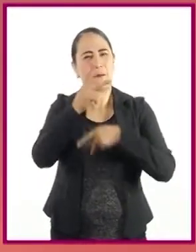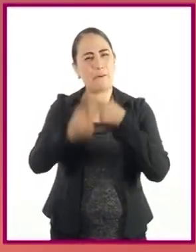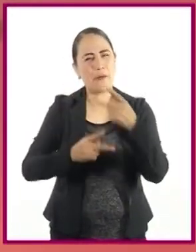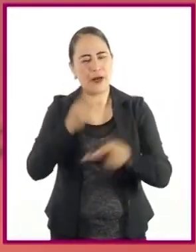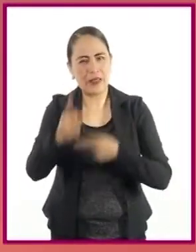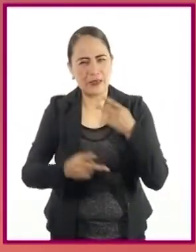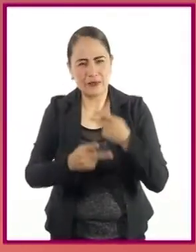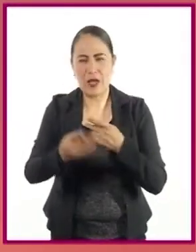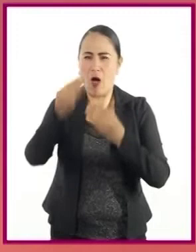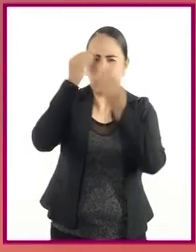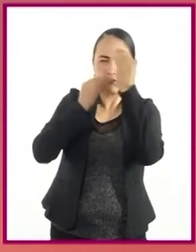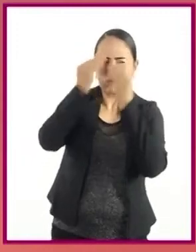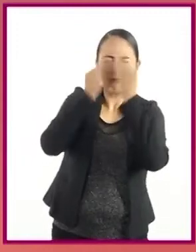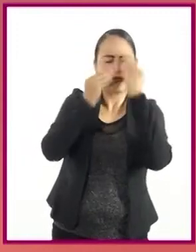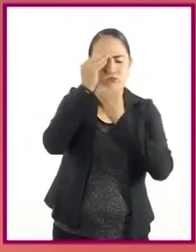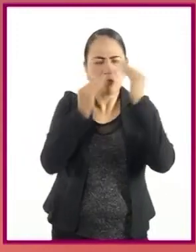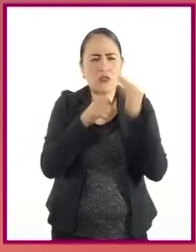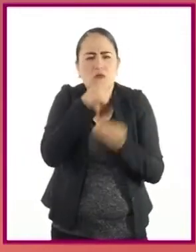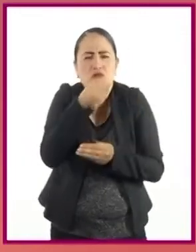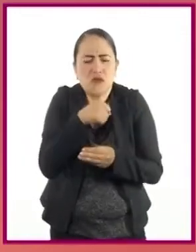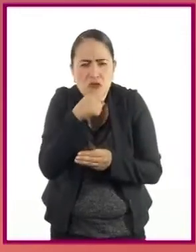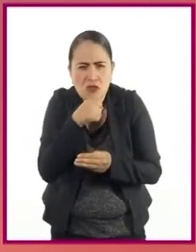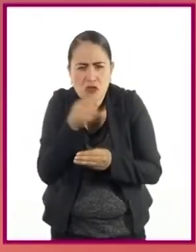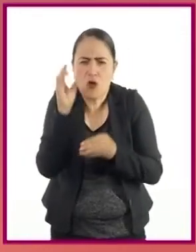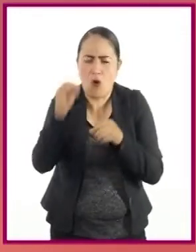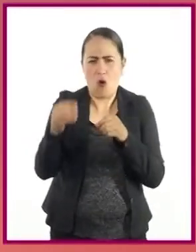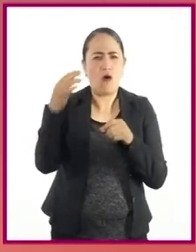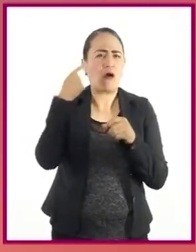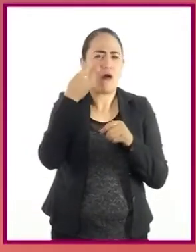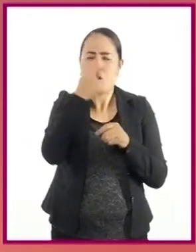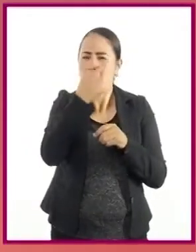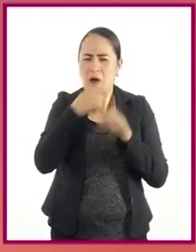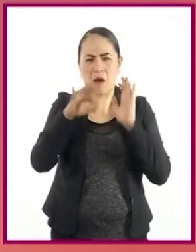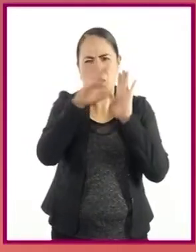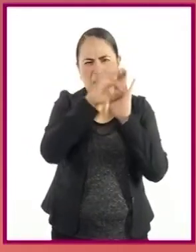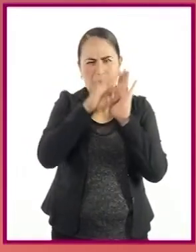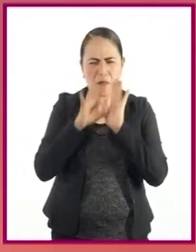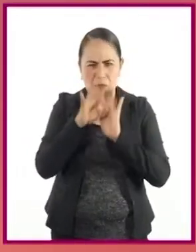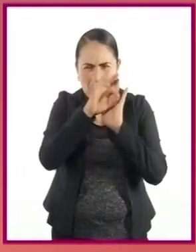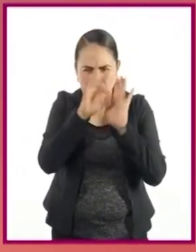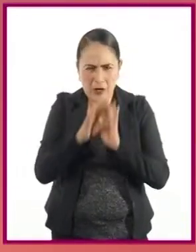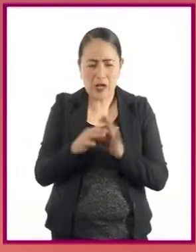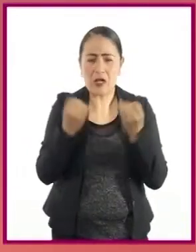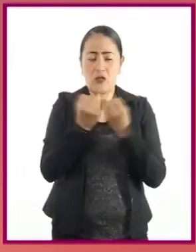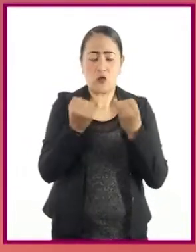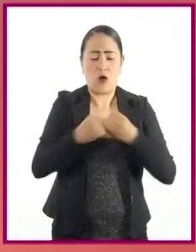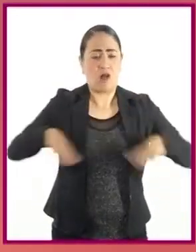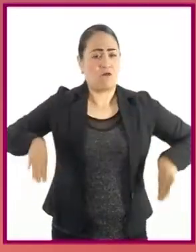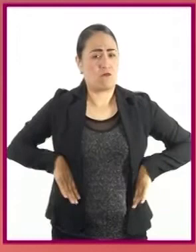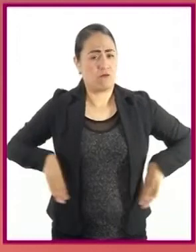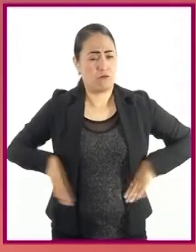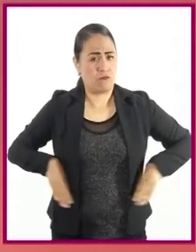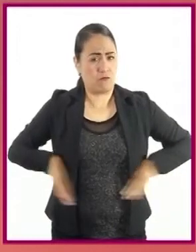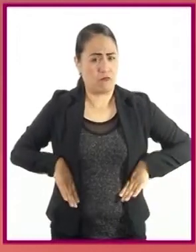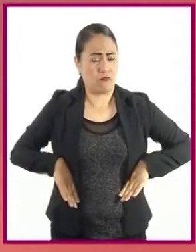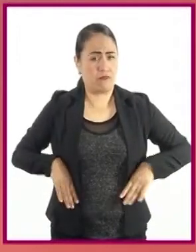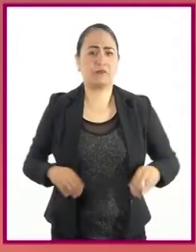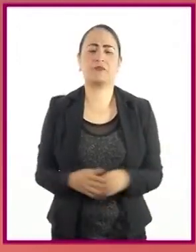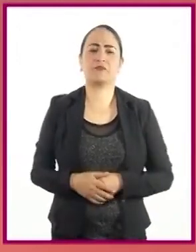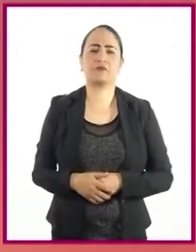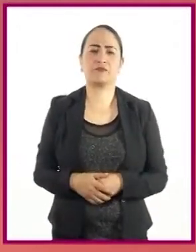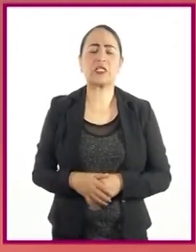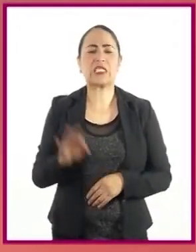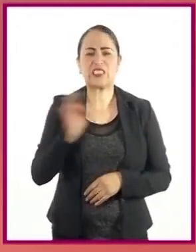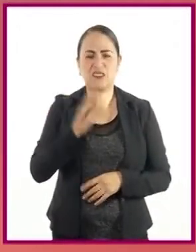decir, si es viejo, si tiene manchas en la cara y el carácter del personaje. Si es una